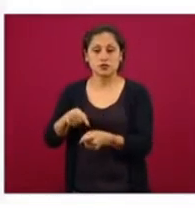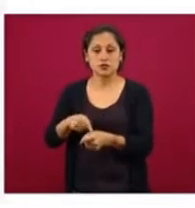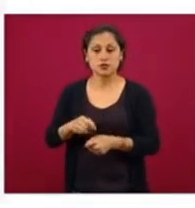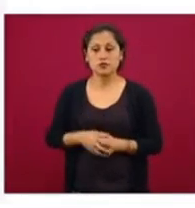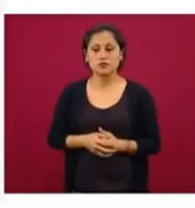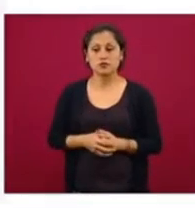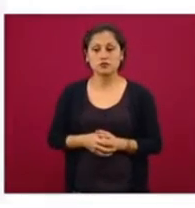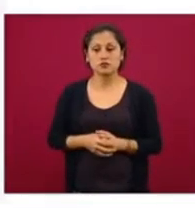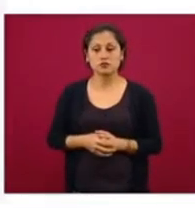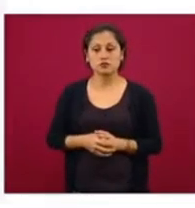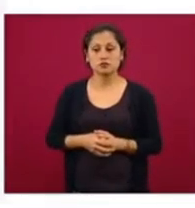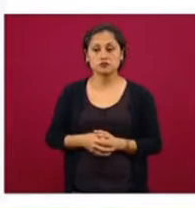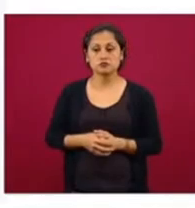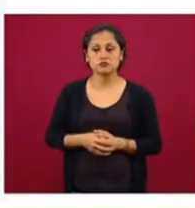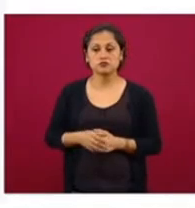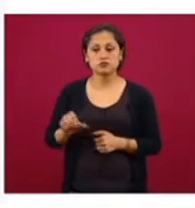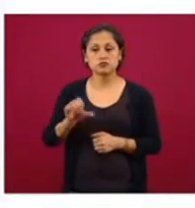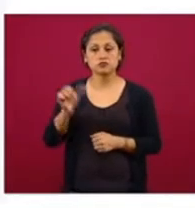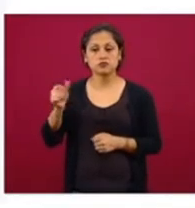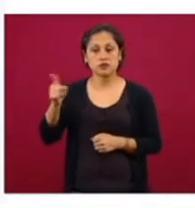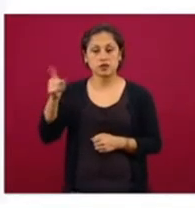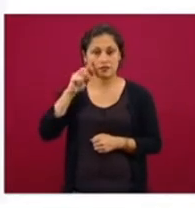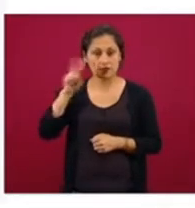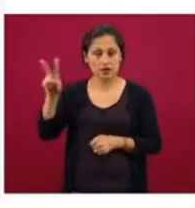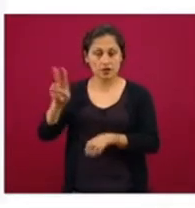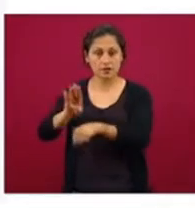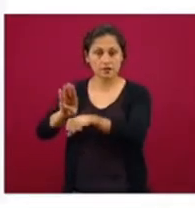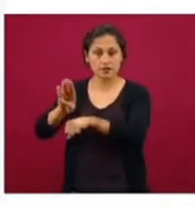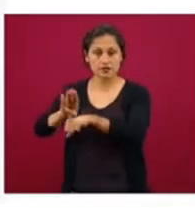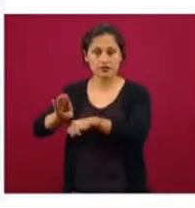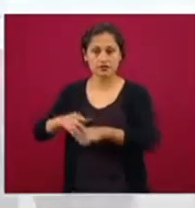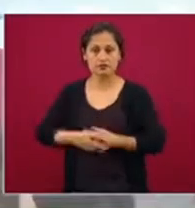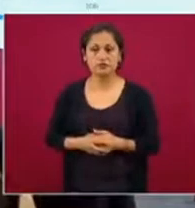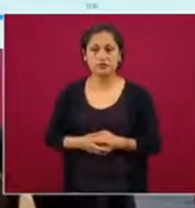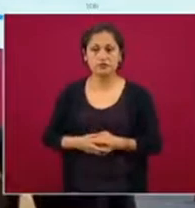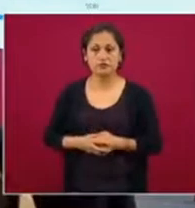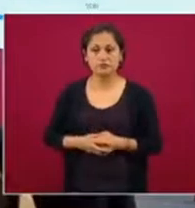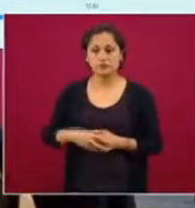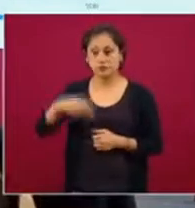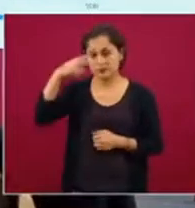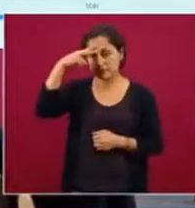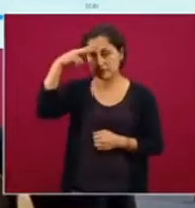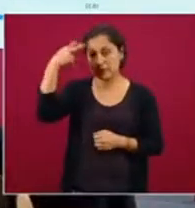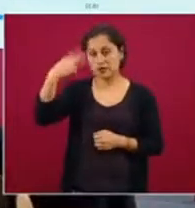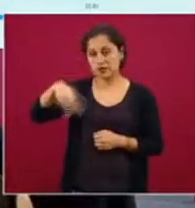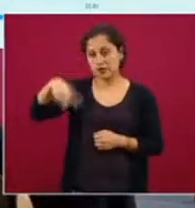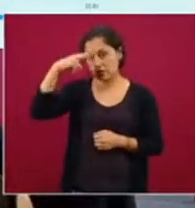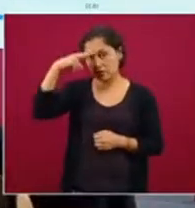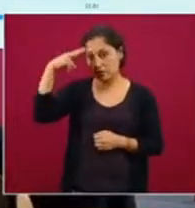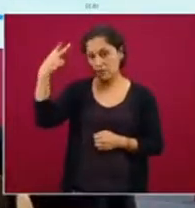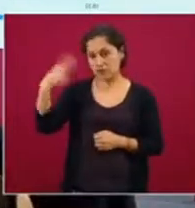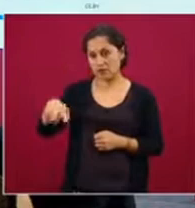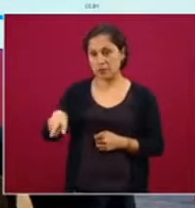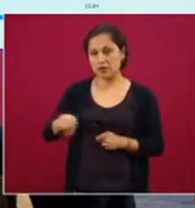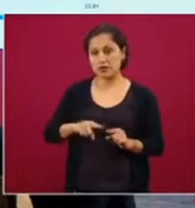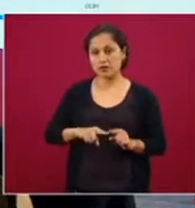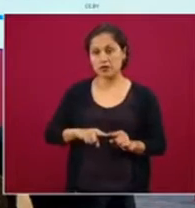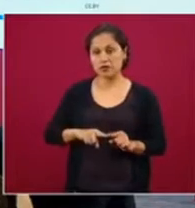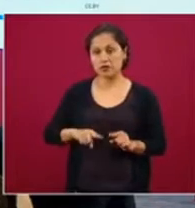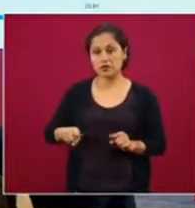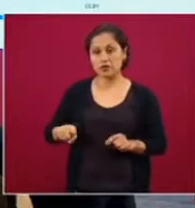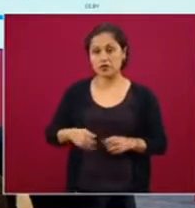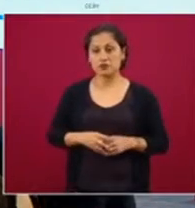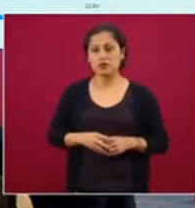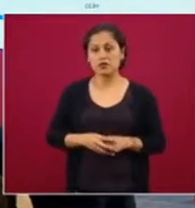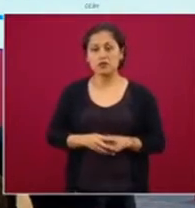zona de Europa Occidental. Ahí está Brasil, aquí está México. México ya surgió, creo que ahí se